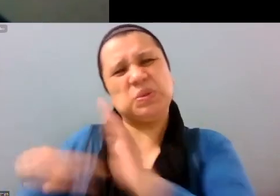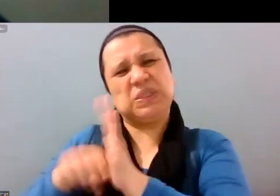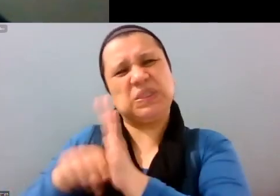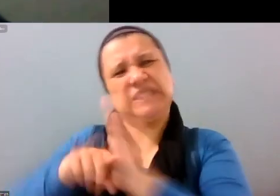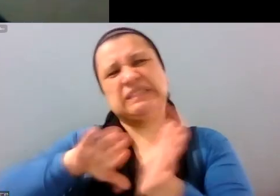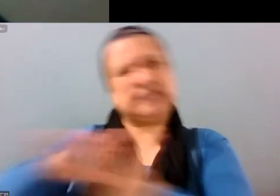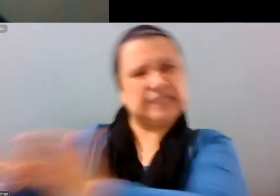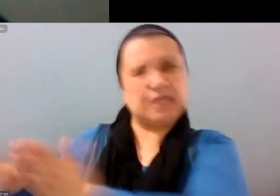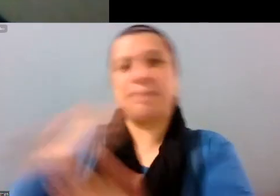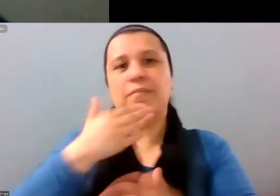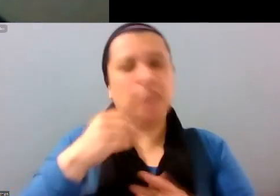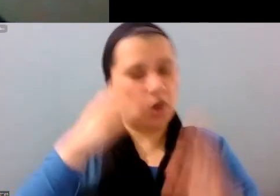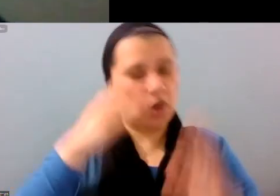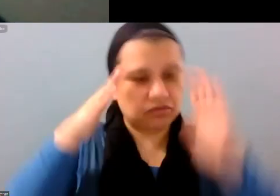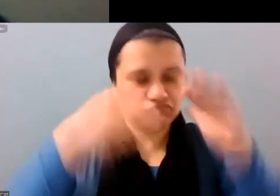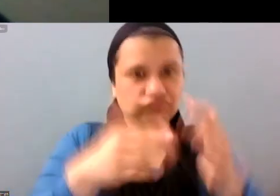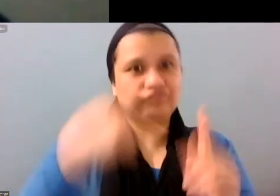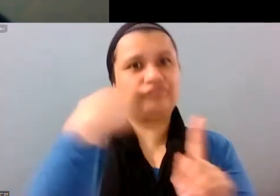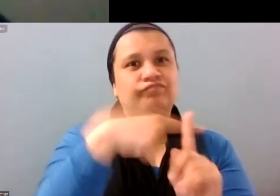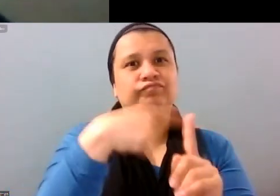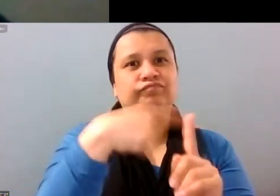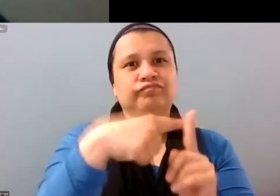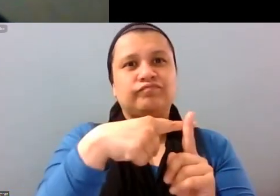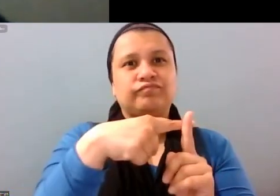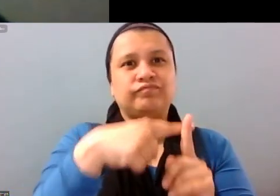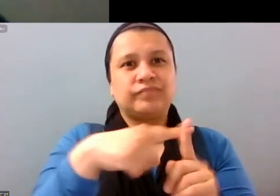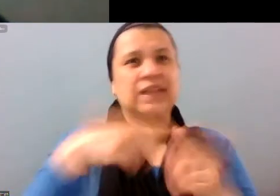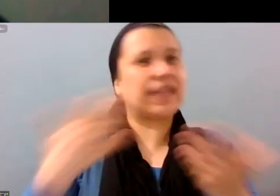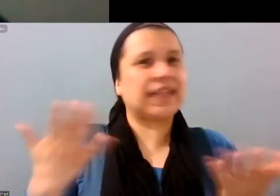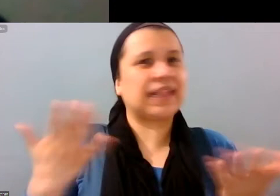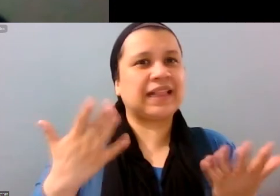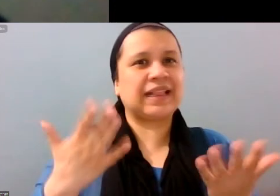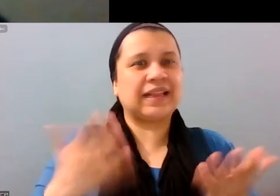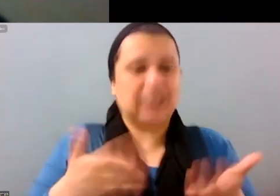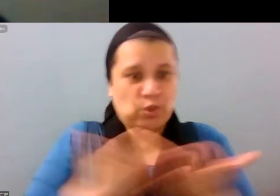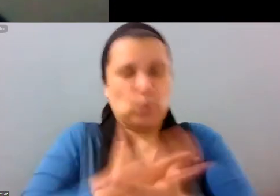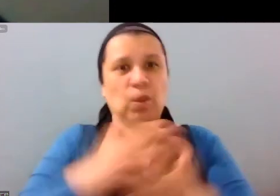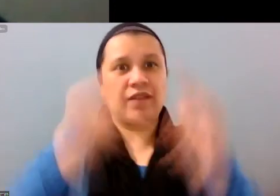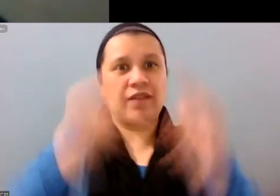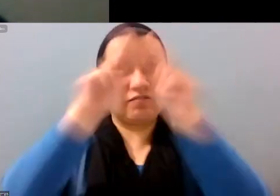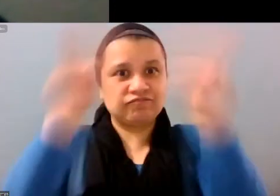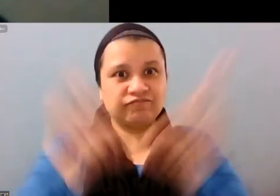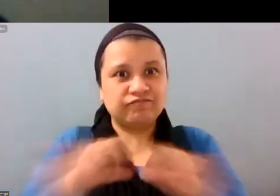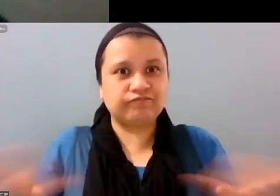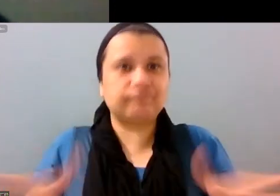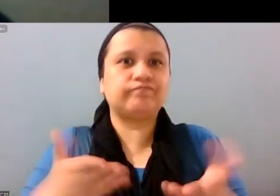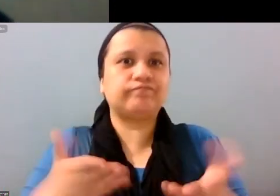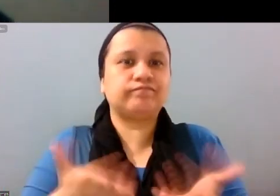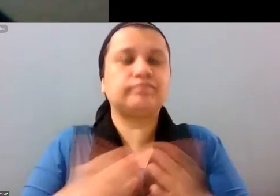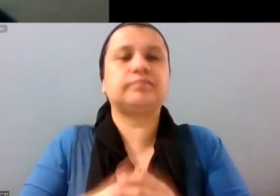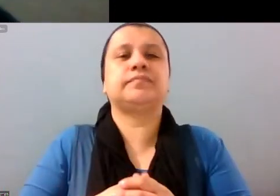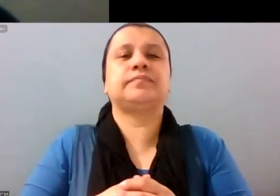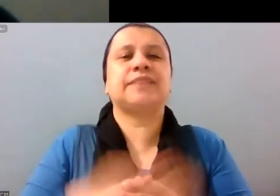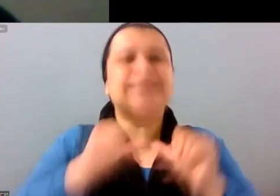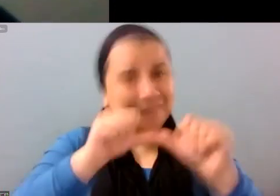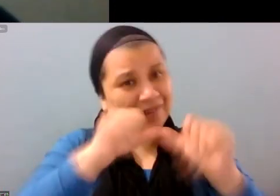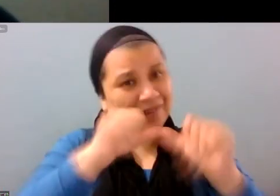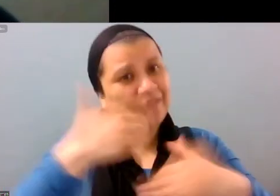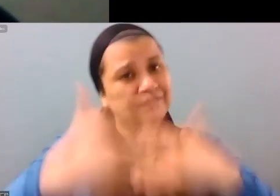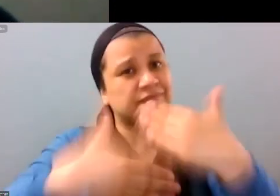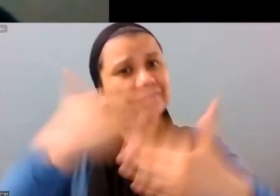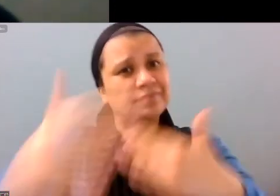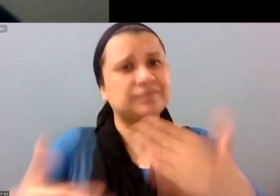positivo que nos que nos ha dejado esta nueva virtualidad ¿verdad? este y y seguir adelante